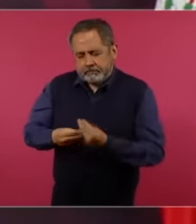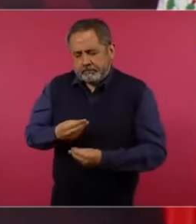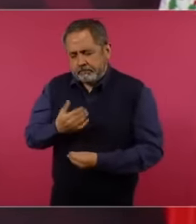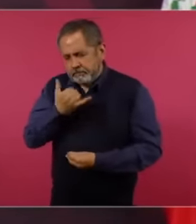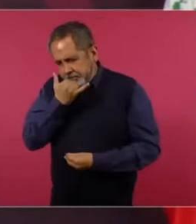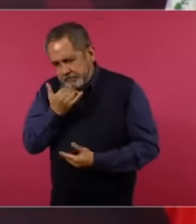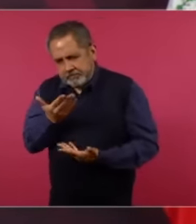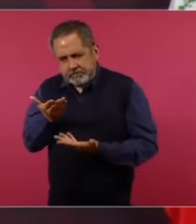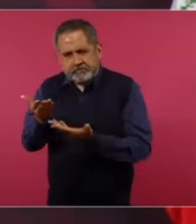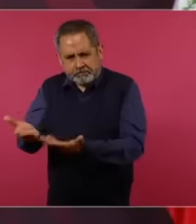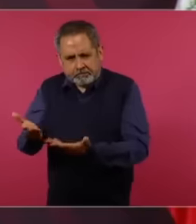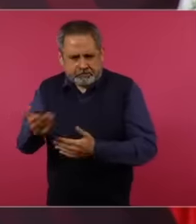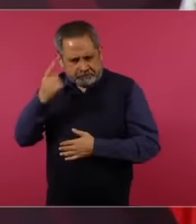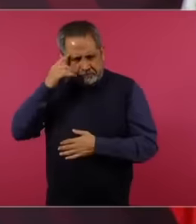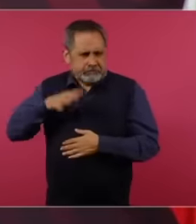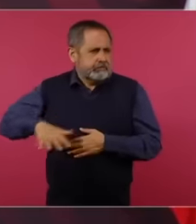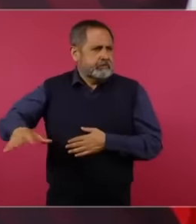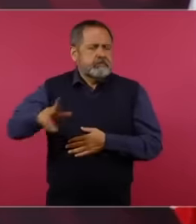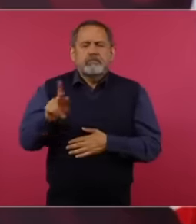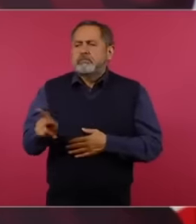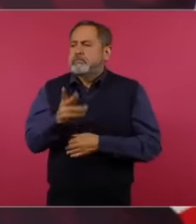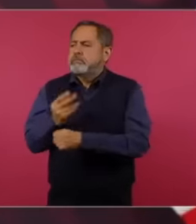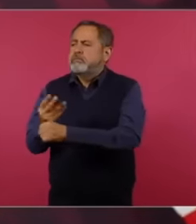el pueblo,